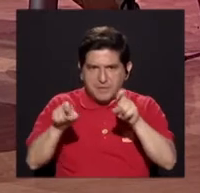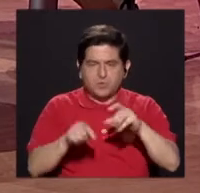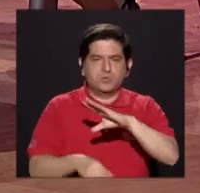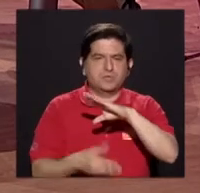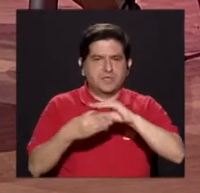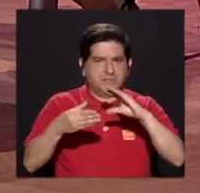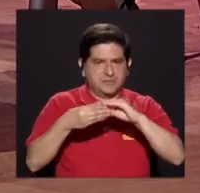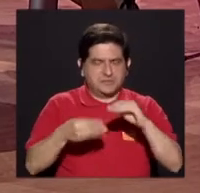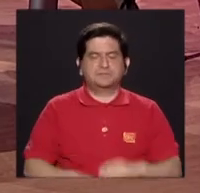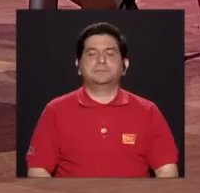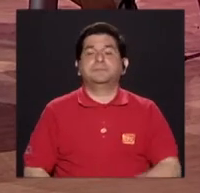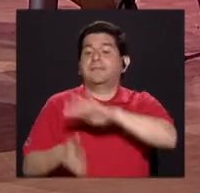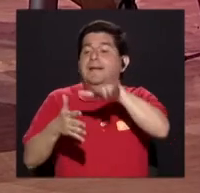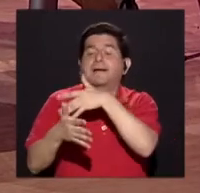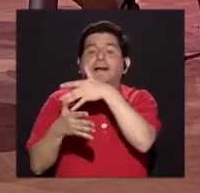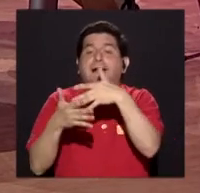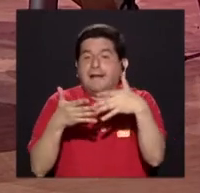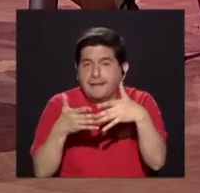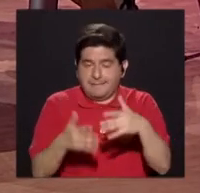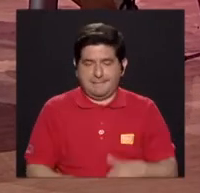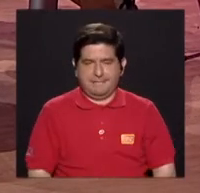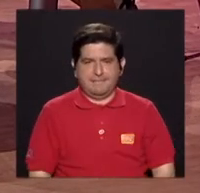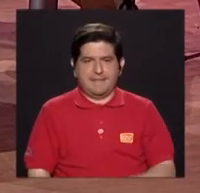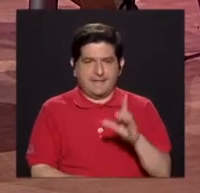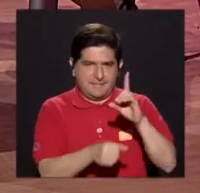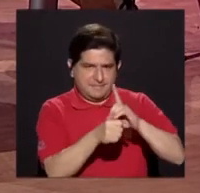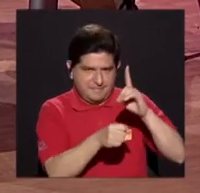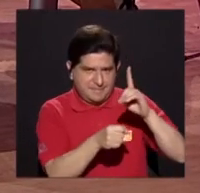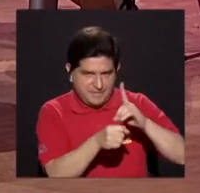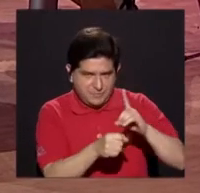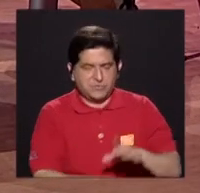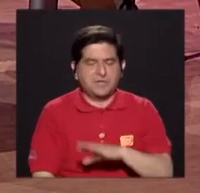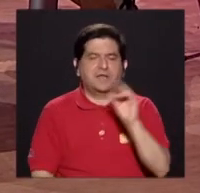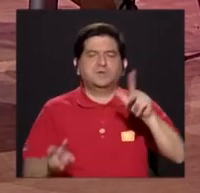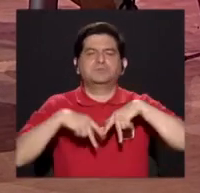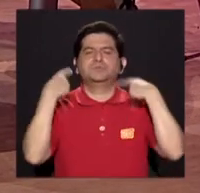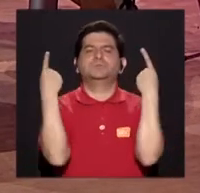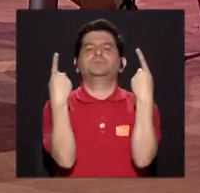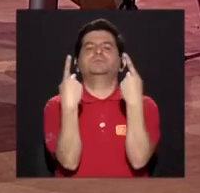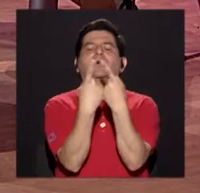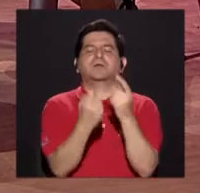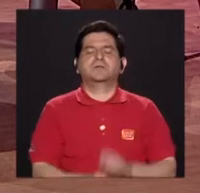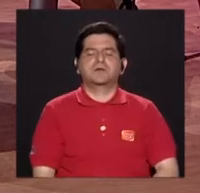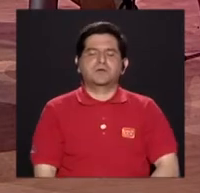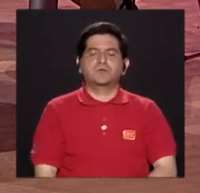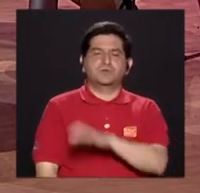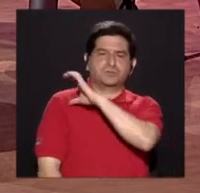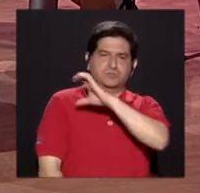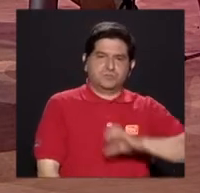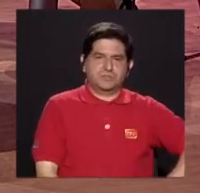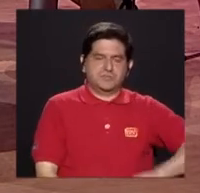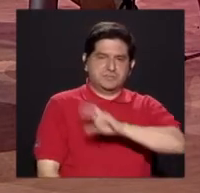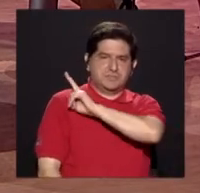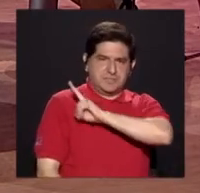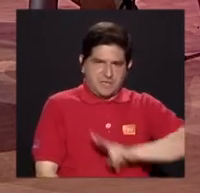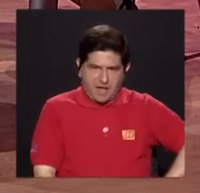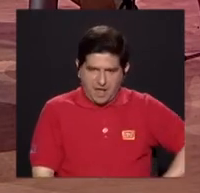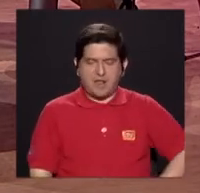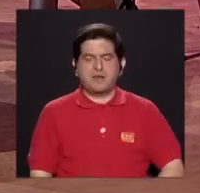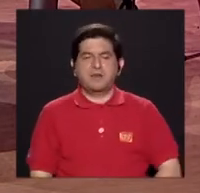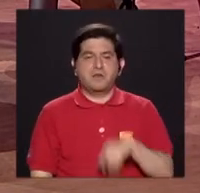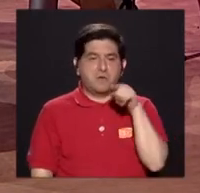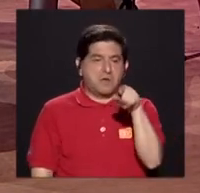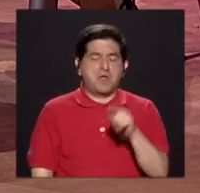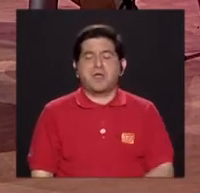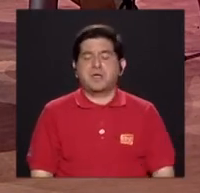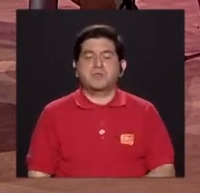agenda de los diputados y partidos de cristianos evangélicos está sobre la mesa. Hoy son